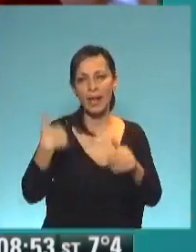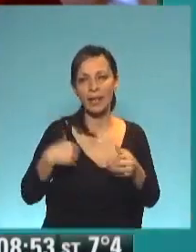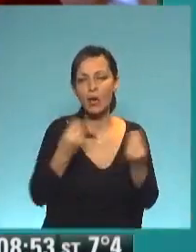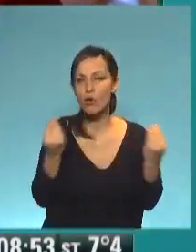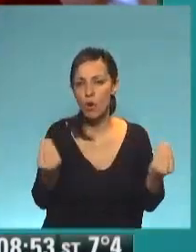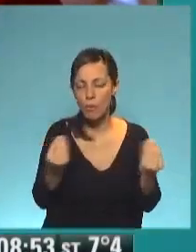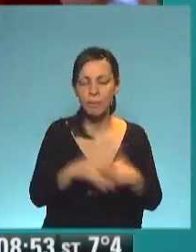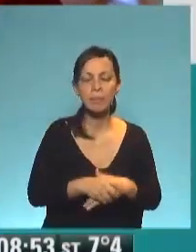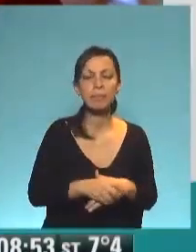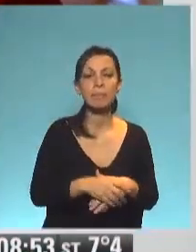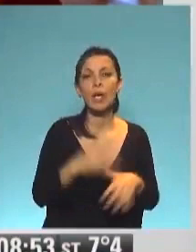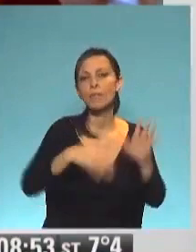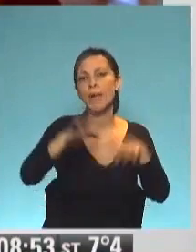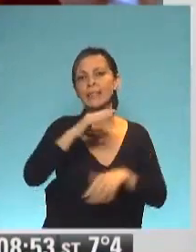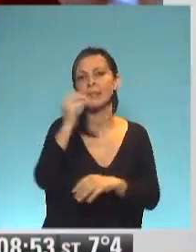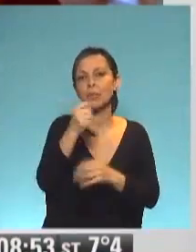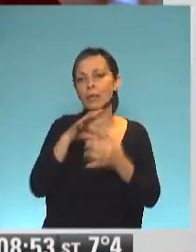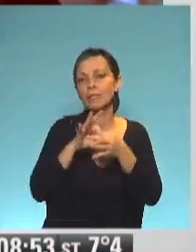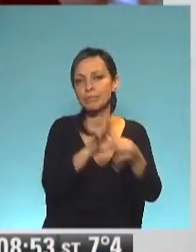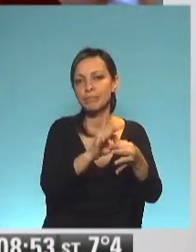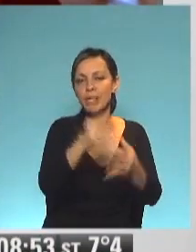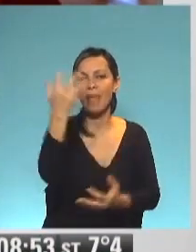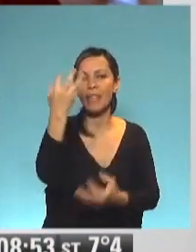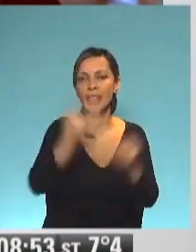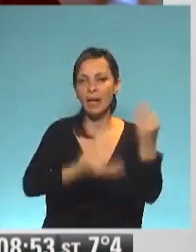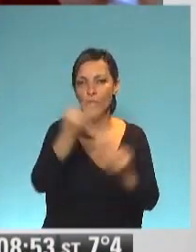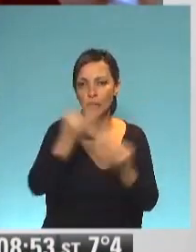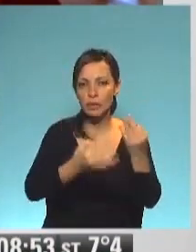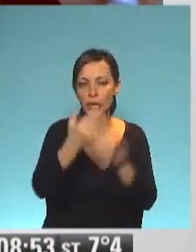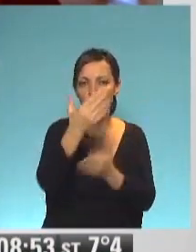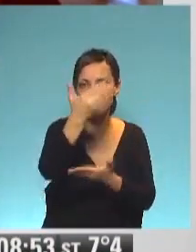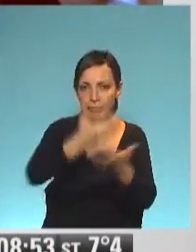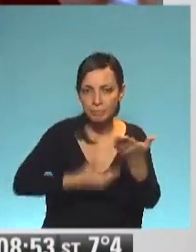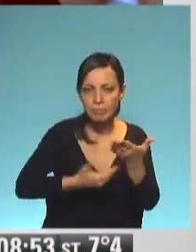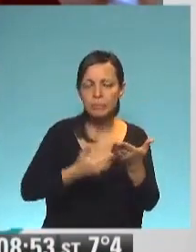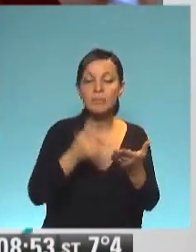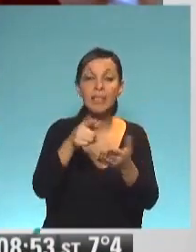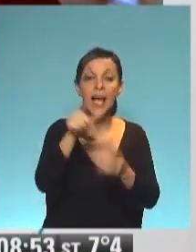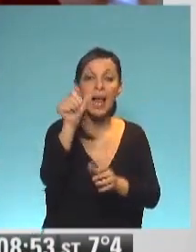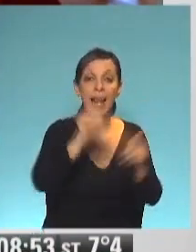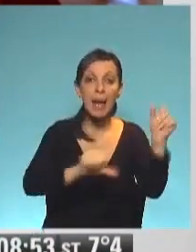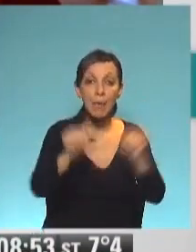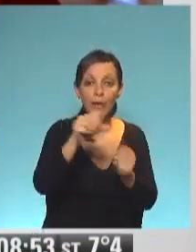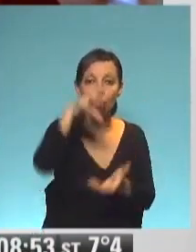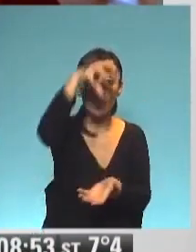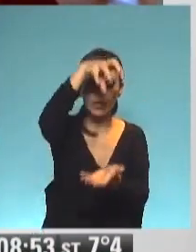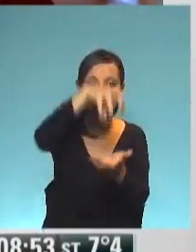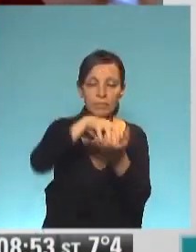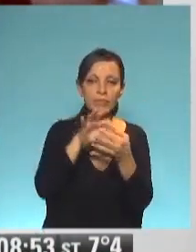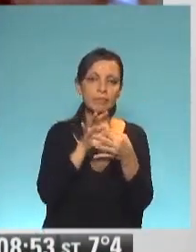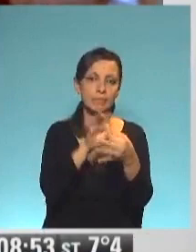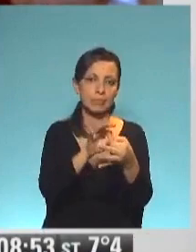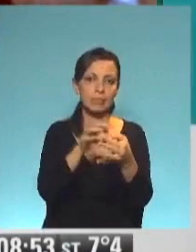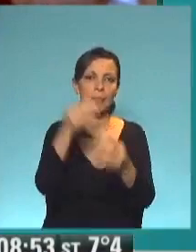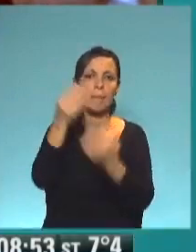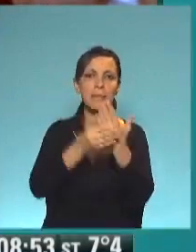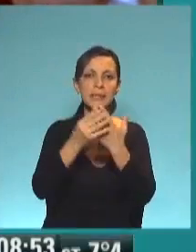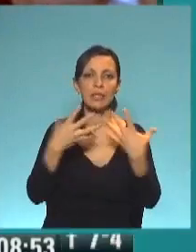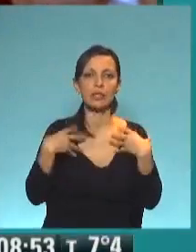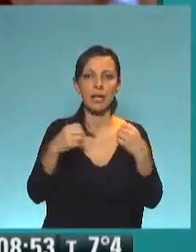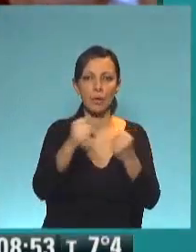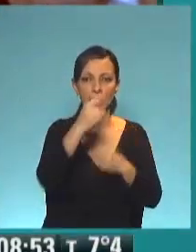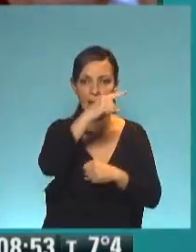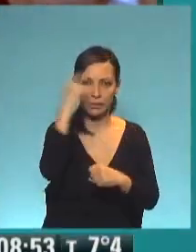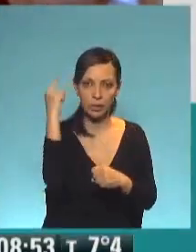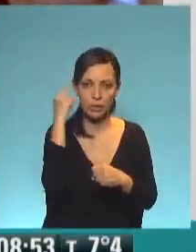Básicamente, lo más importante tiene que ver con el diagnóstico, todo lo que es el laboratorio de referencia del Ministerio de Salud de la Nación. Ahí se